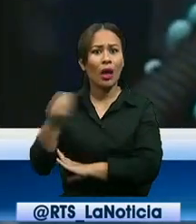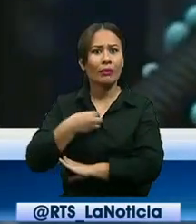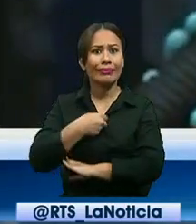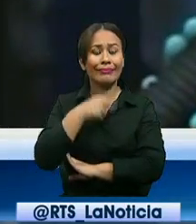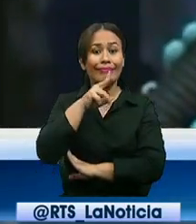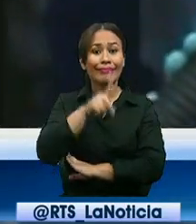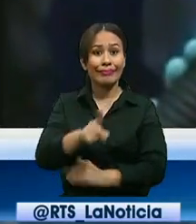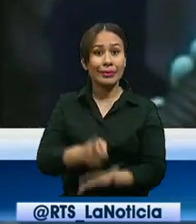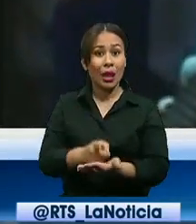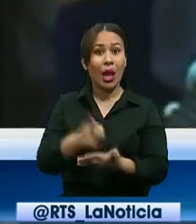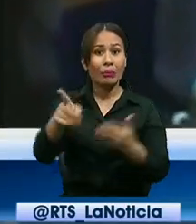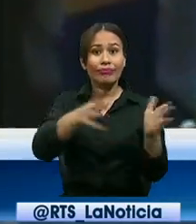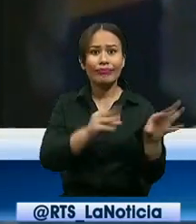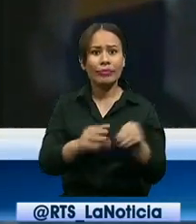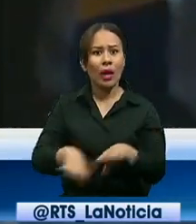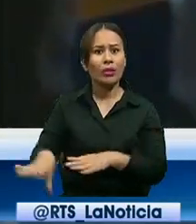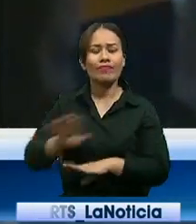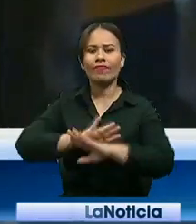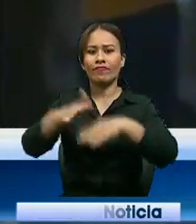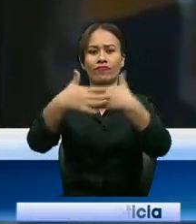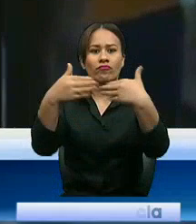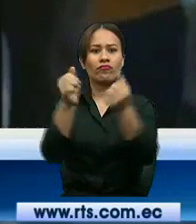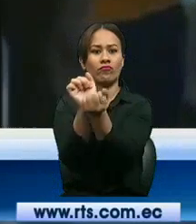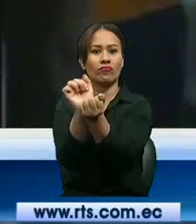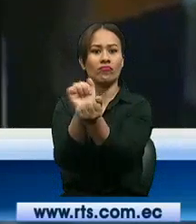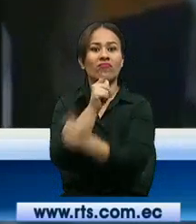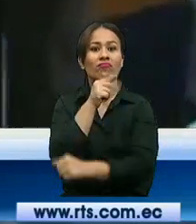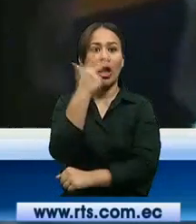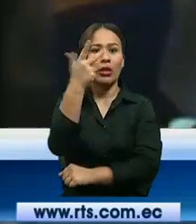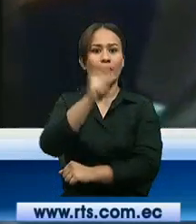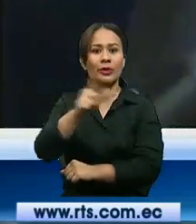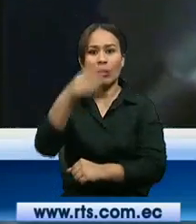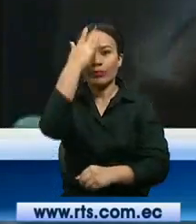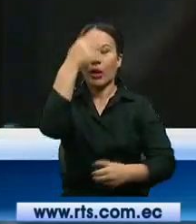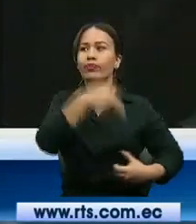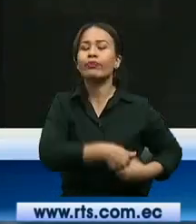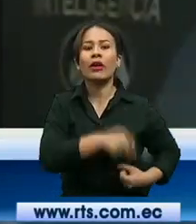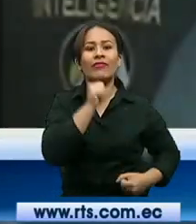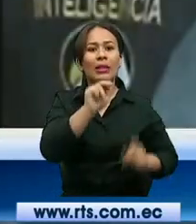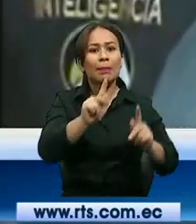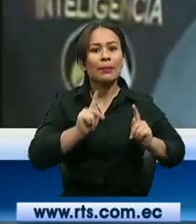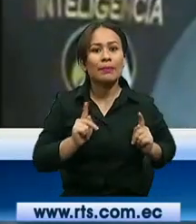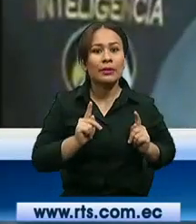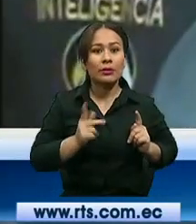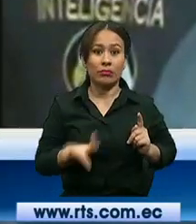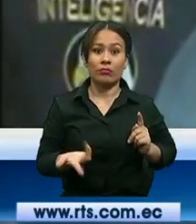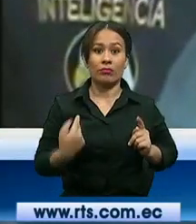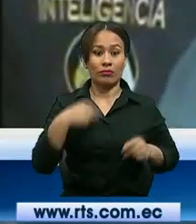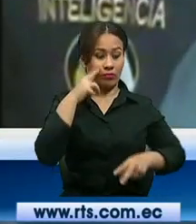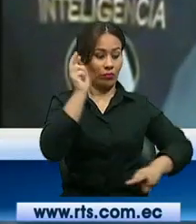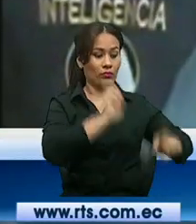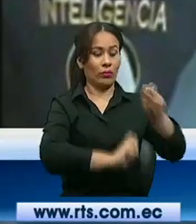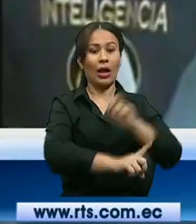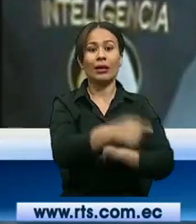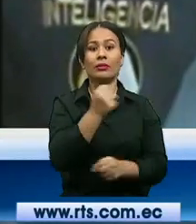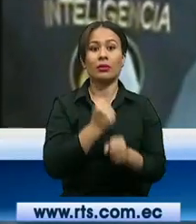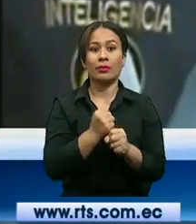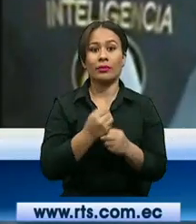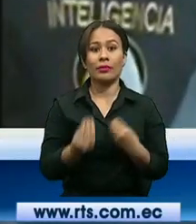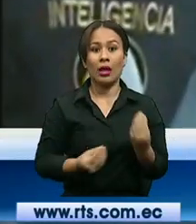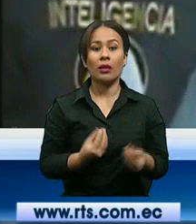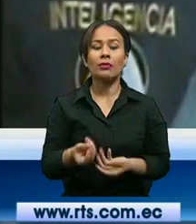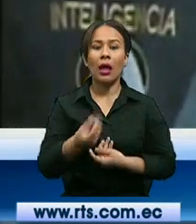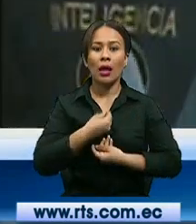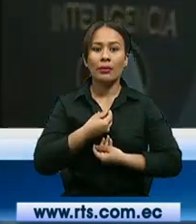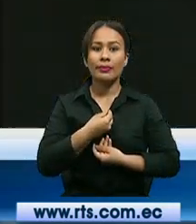artillería dejó también la detención de tres personas por el supuesto delito de tenencia ilegal de armas. Para realizar los trámites pertinentes y